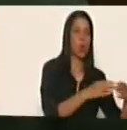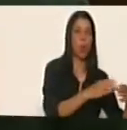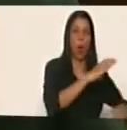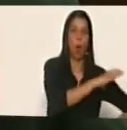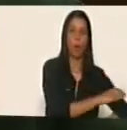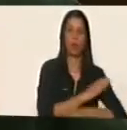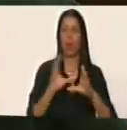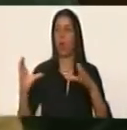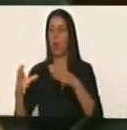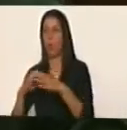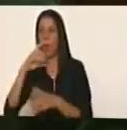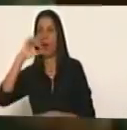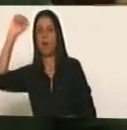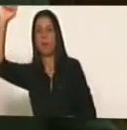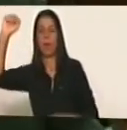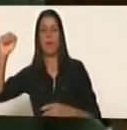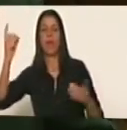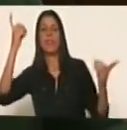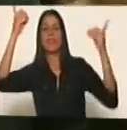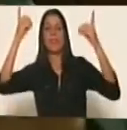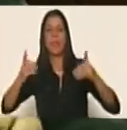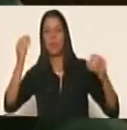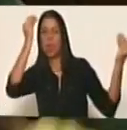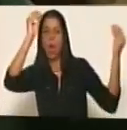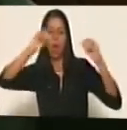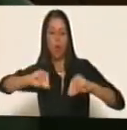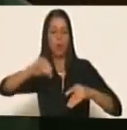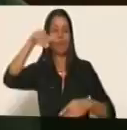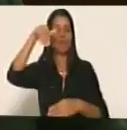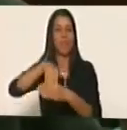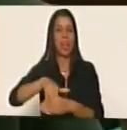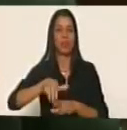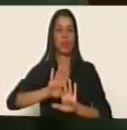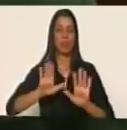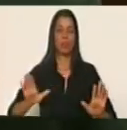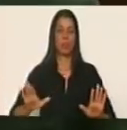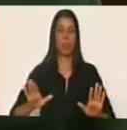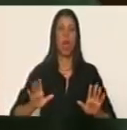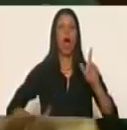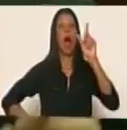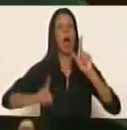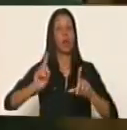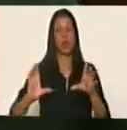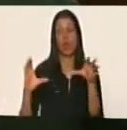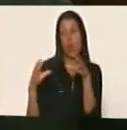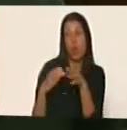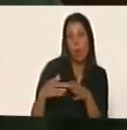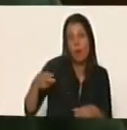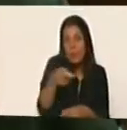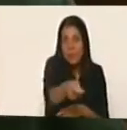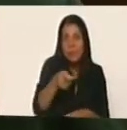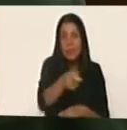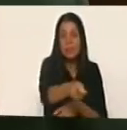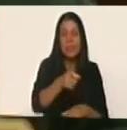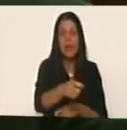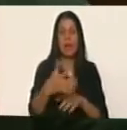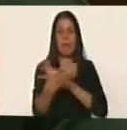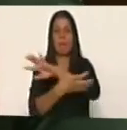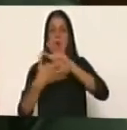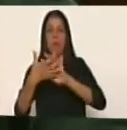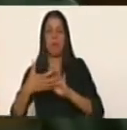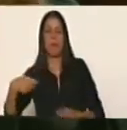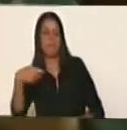distintas situaciones. No permitiremos que mientras otros andan intentando conspirar desde el extranjero,